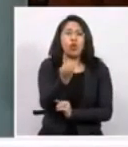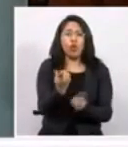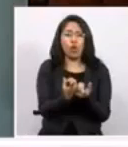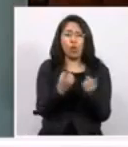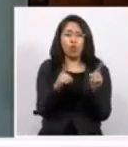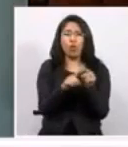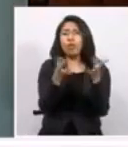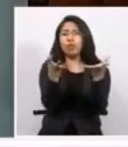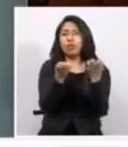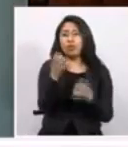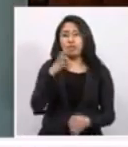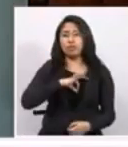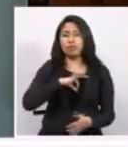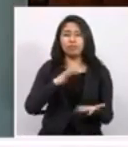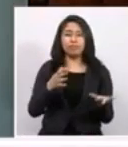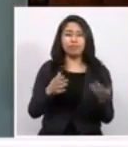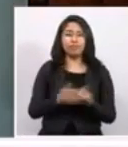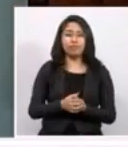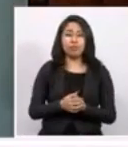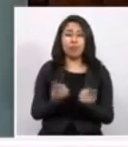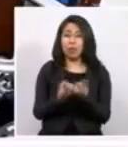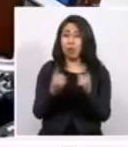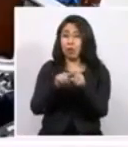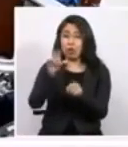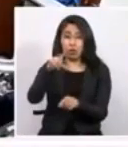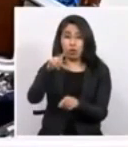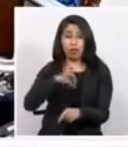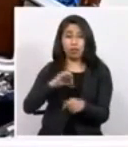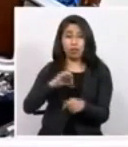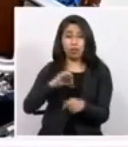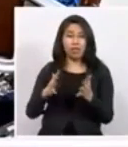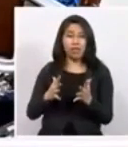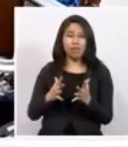conviene. Y cuando no,